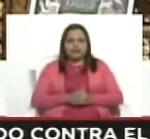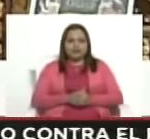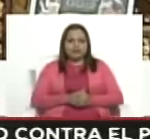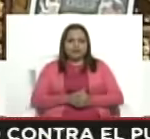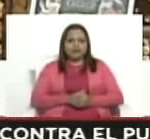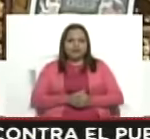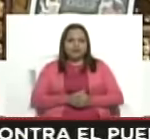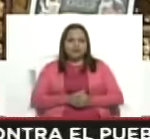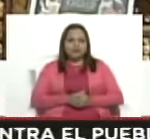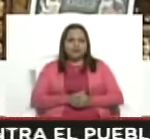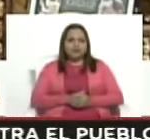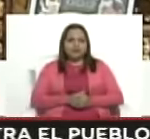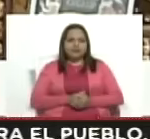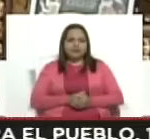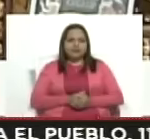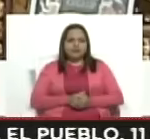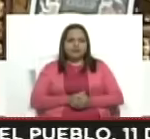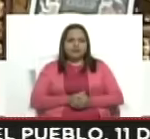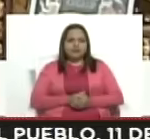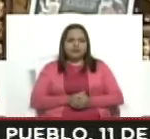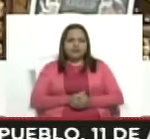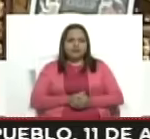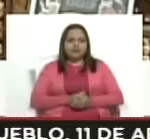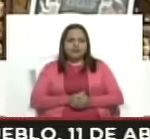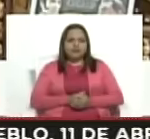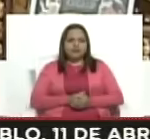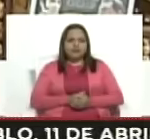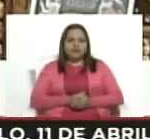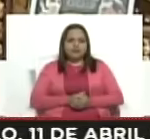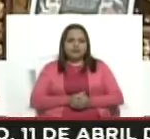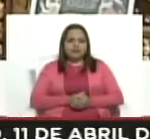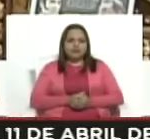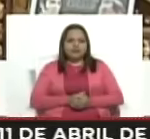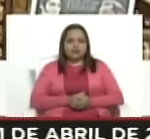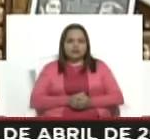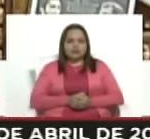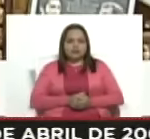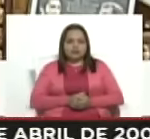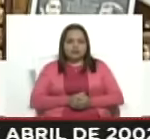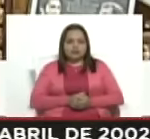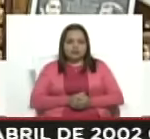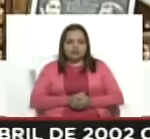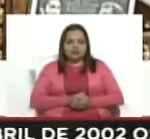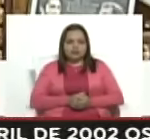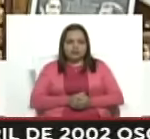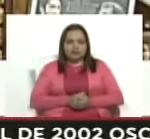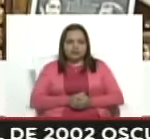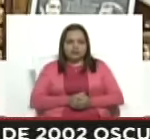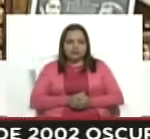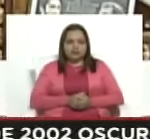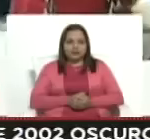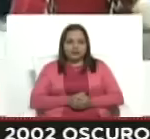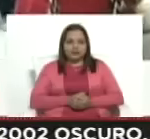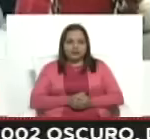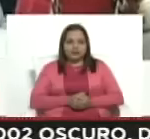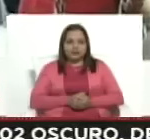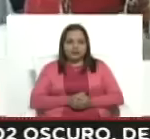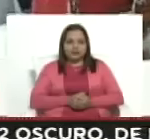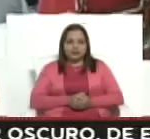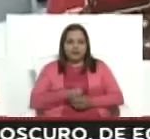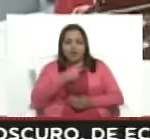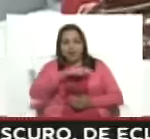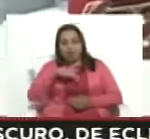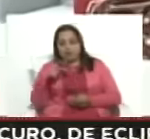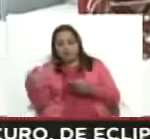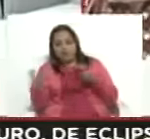Correcto. Bueno, convocamos a la honorable